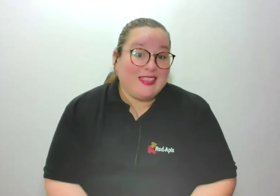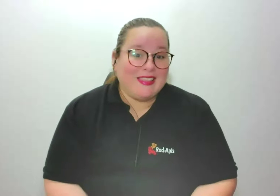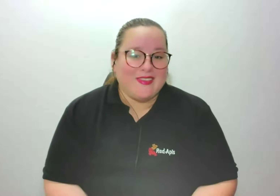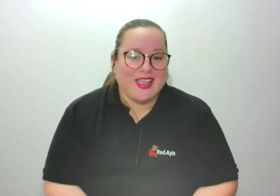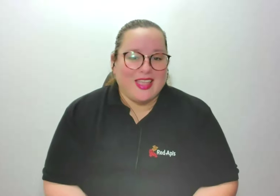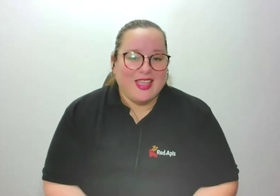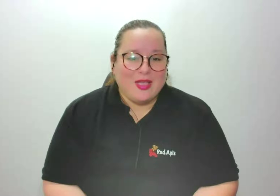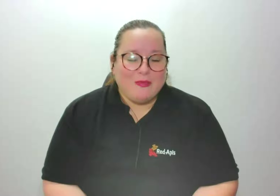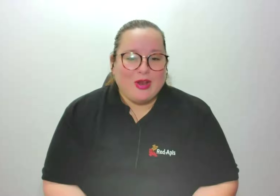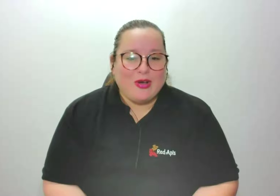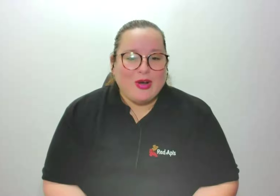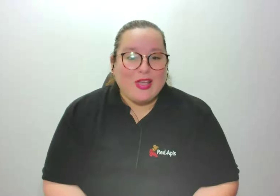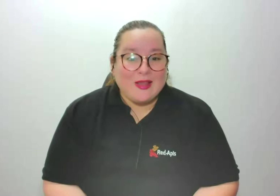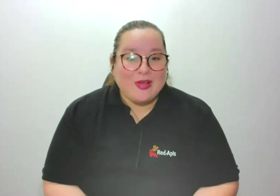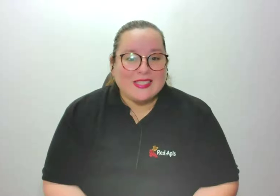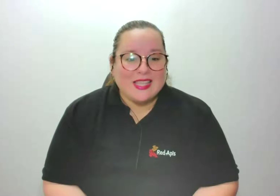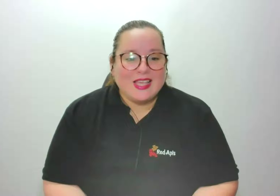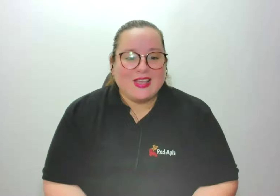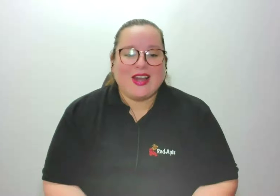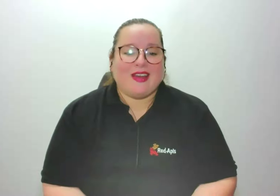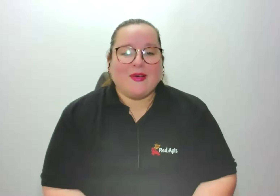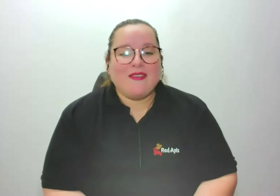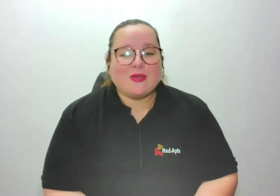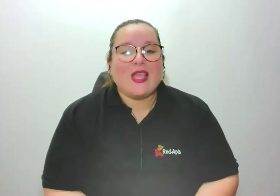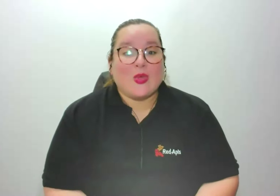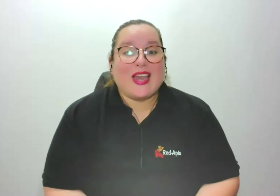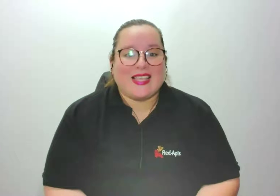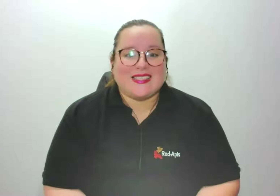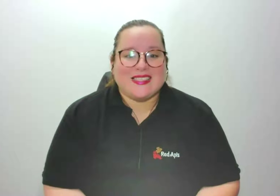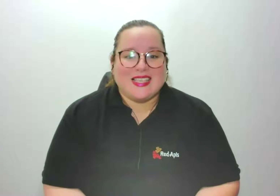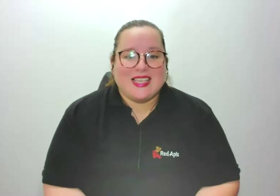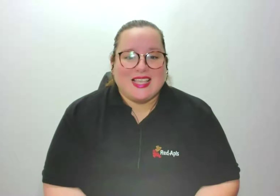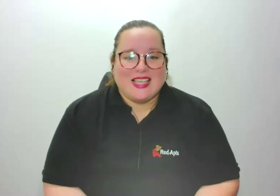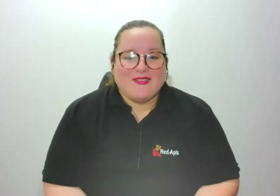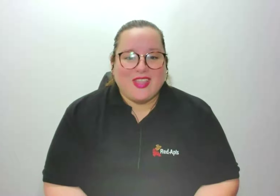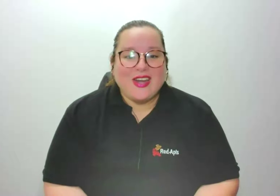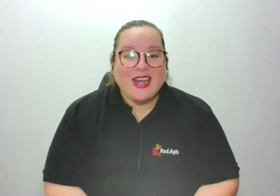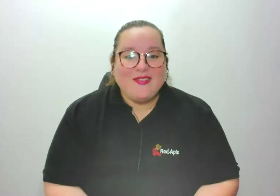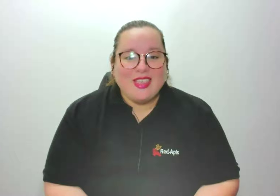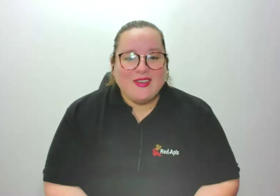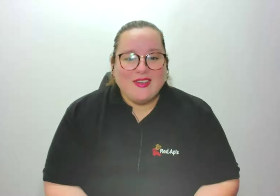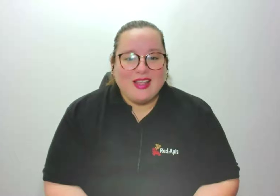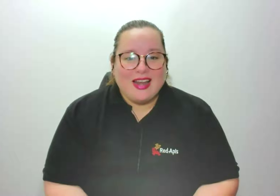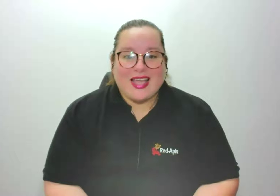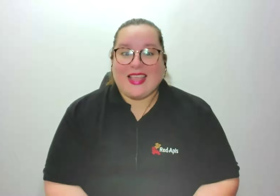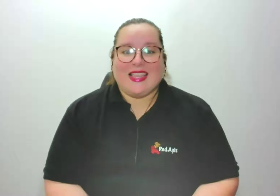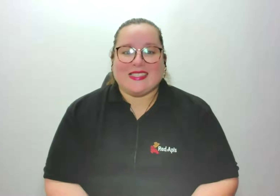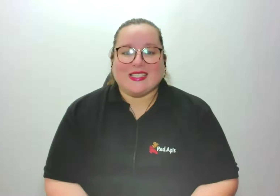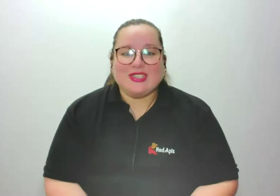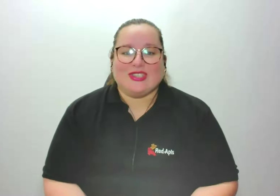es entendible. Pero lo que tenemos que hacer es que la vernácula visual ayudarles. ¿Vieron en el video?